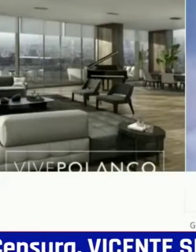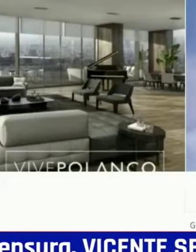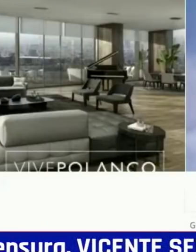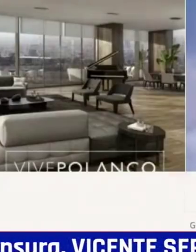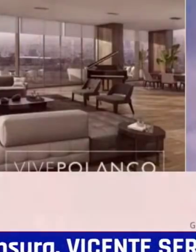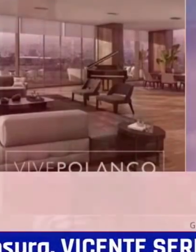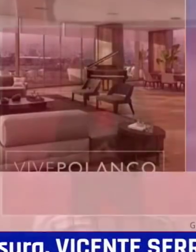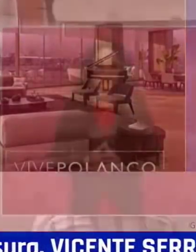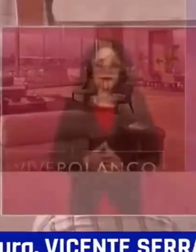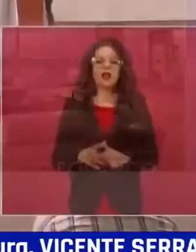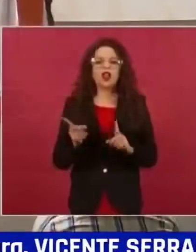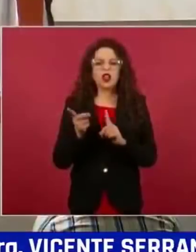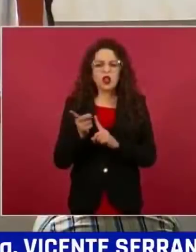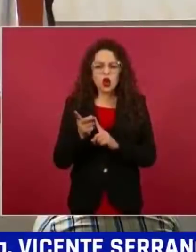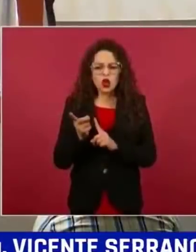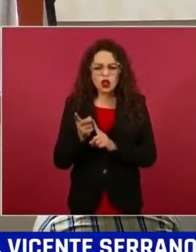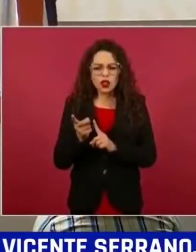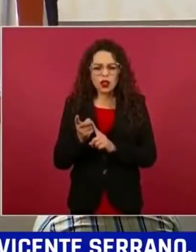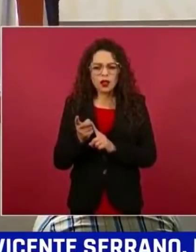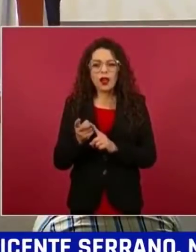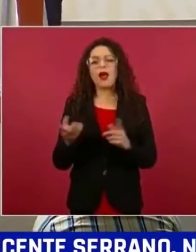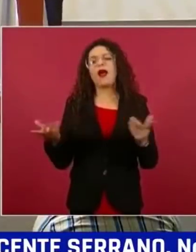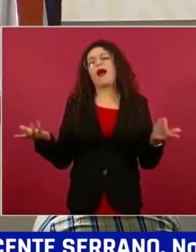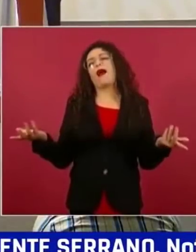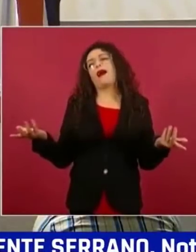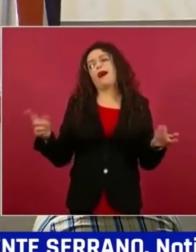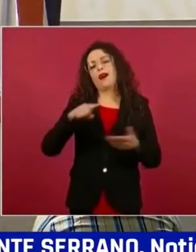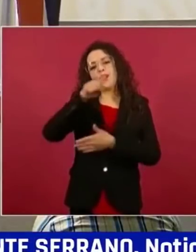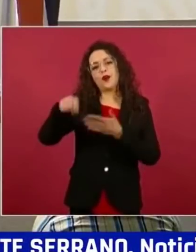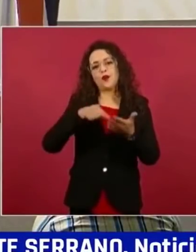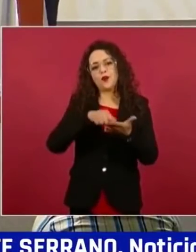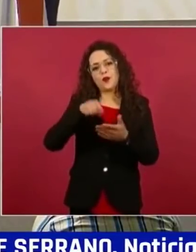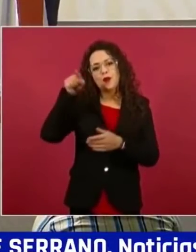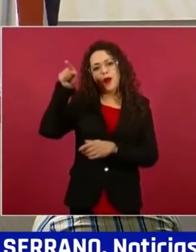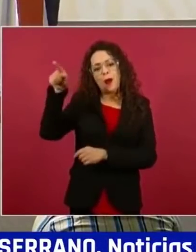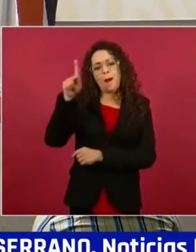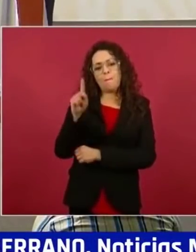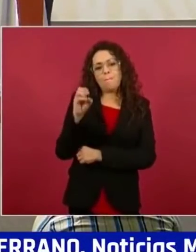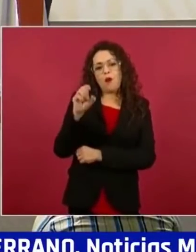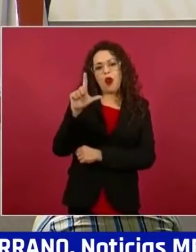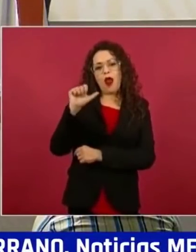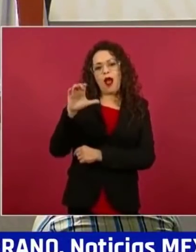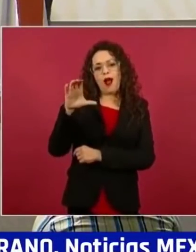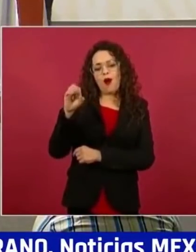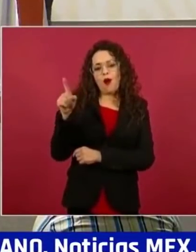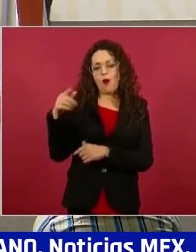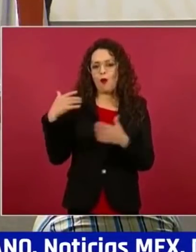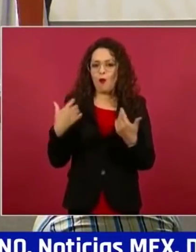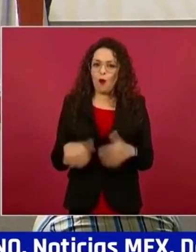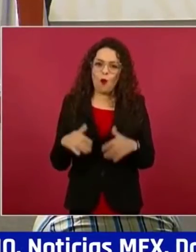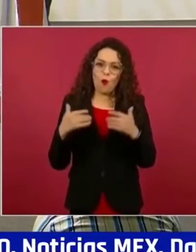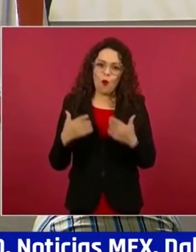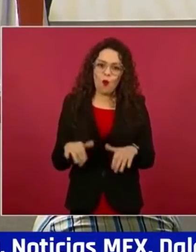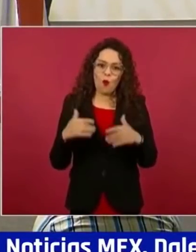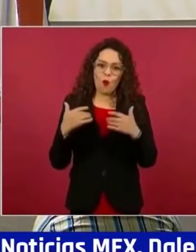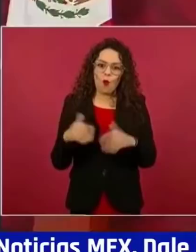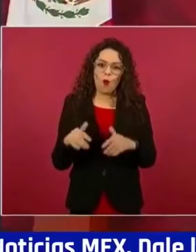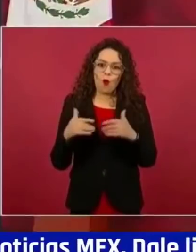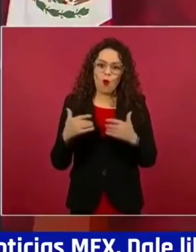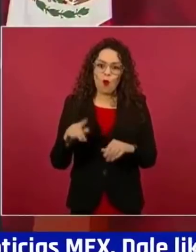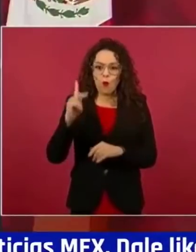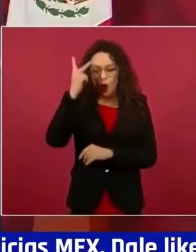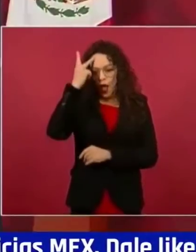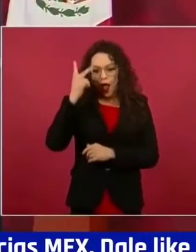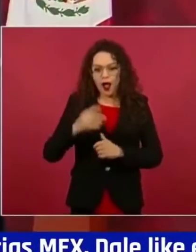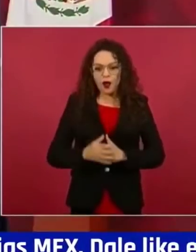este apartamento, otro apartamento que tiene, de acuerdo a la información que presentan en Presidencia, un